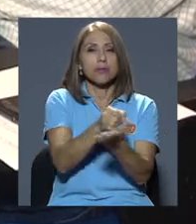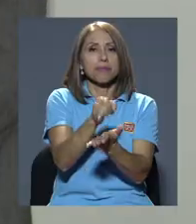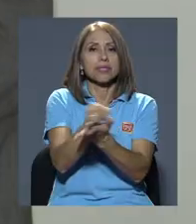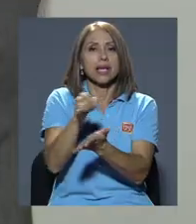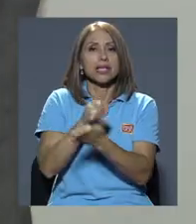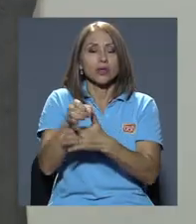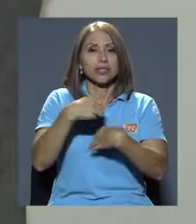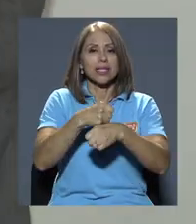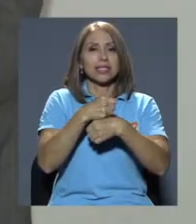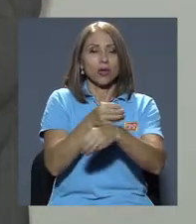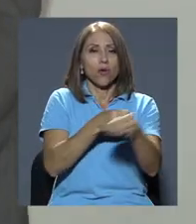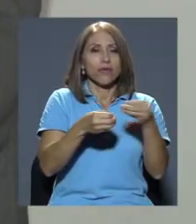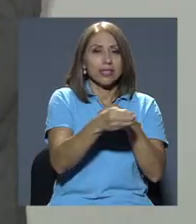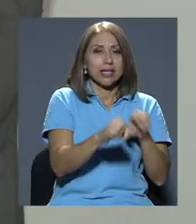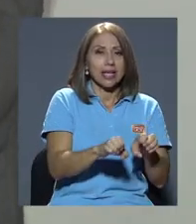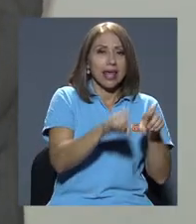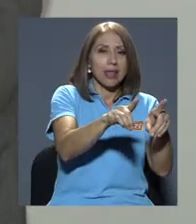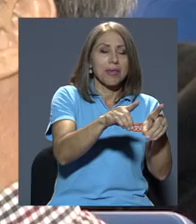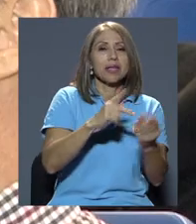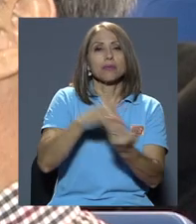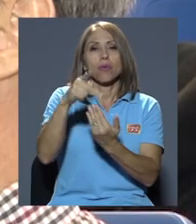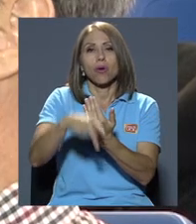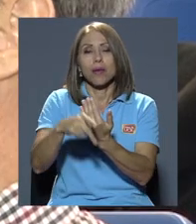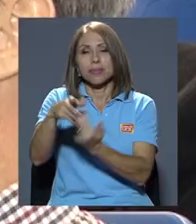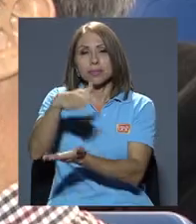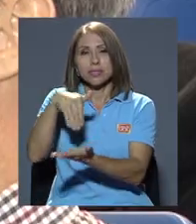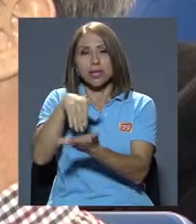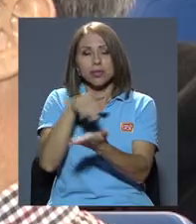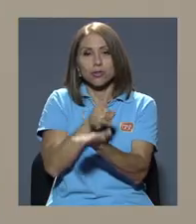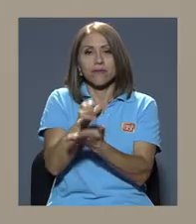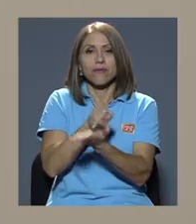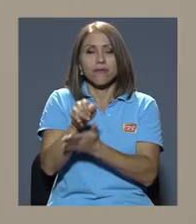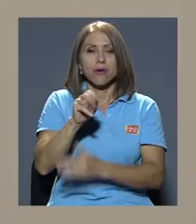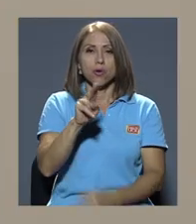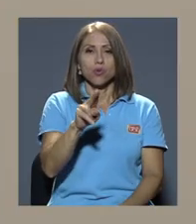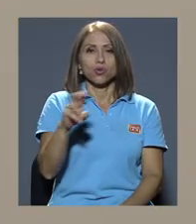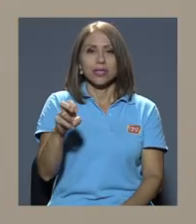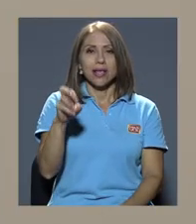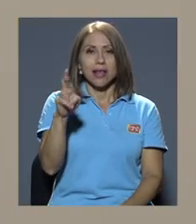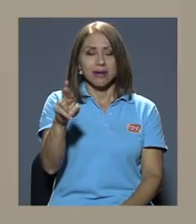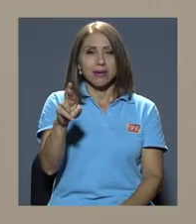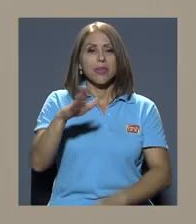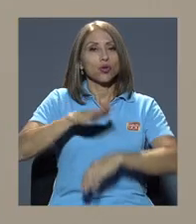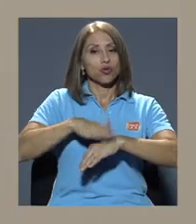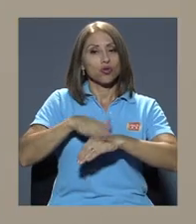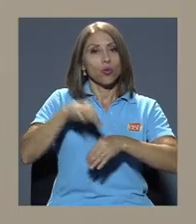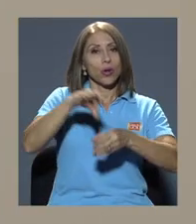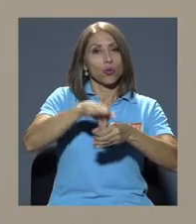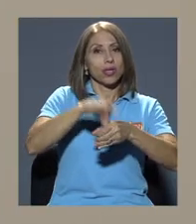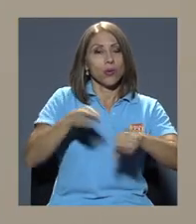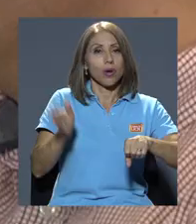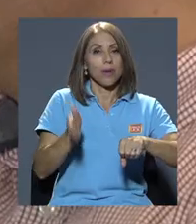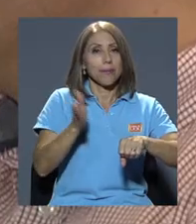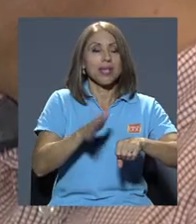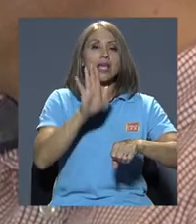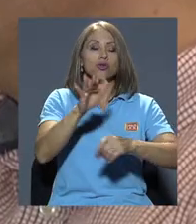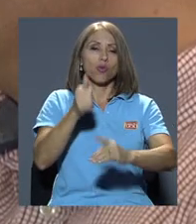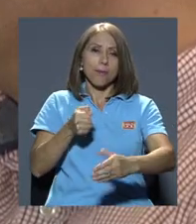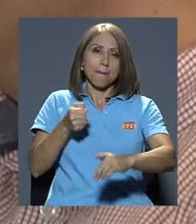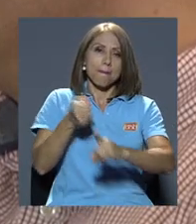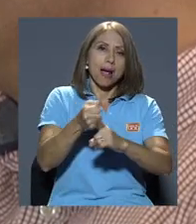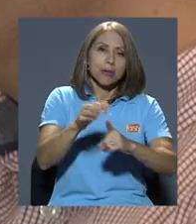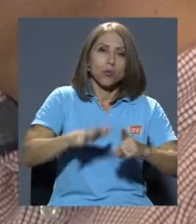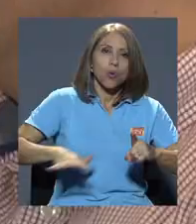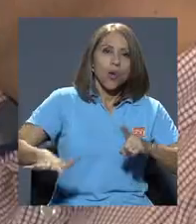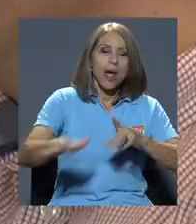por unidades académicas, programas y centros de investigación de la UCR en torno a este cultivo y su impacto en el ambiente y las